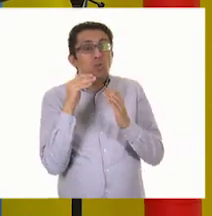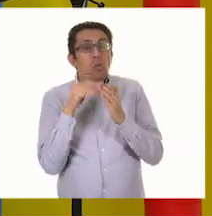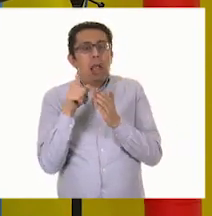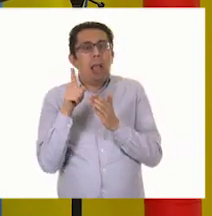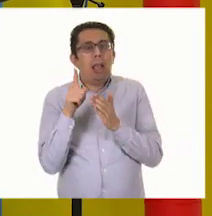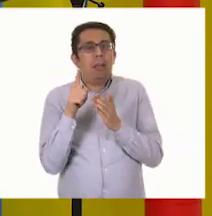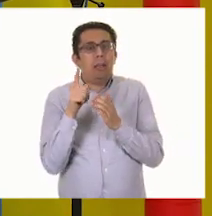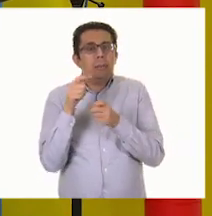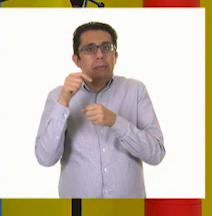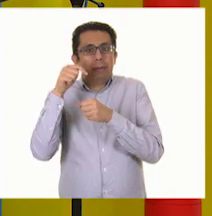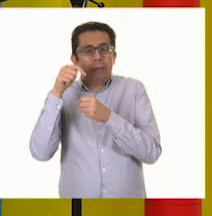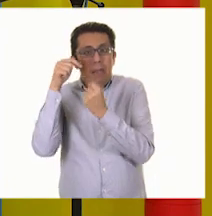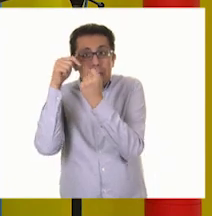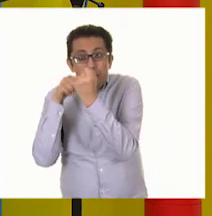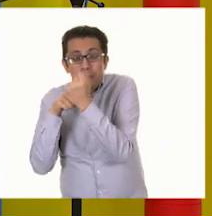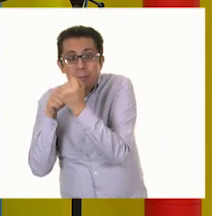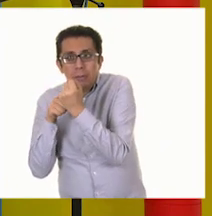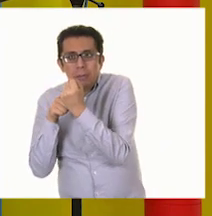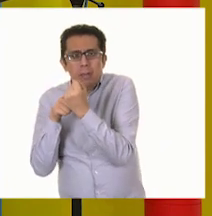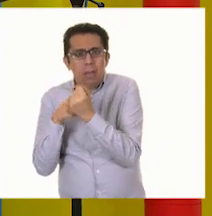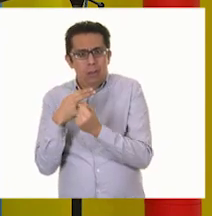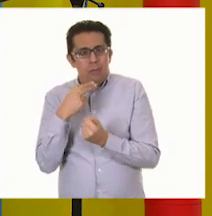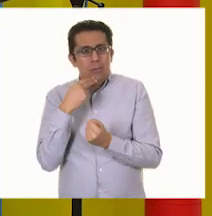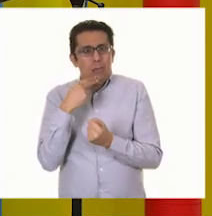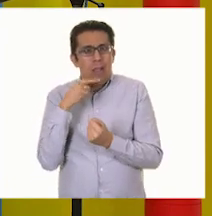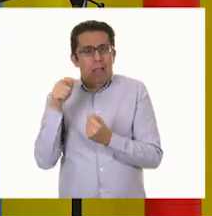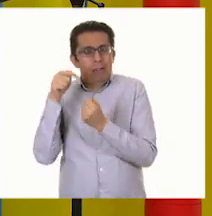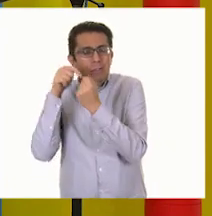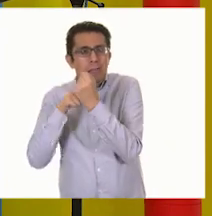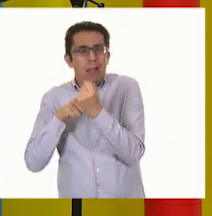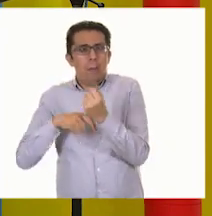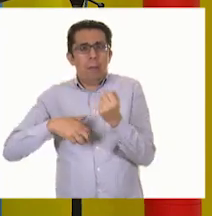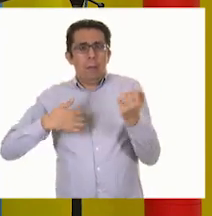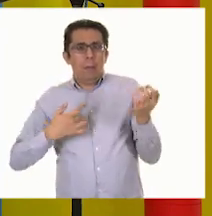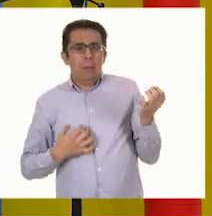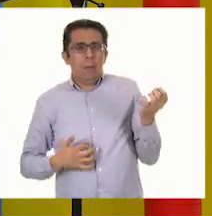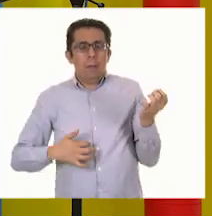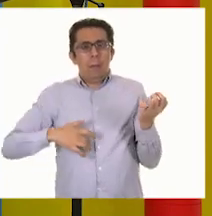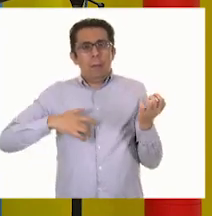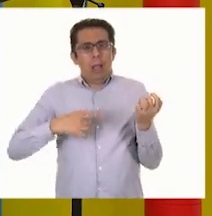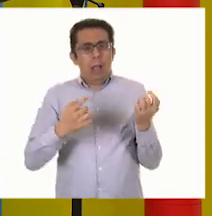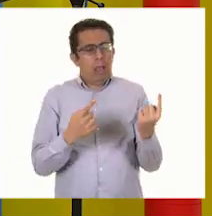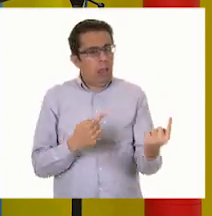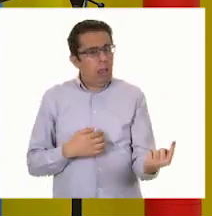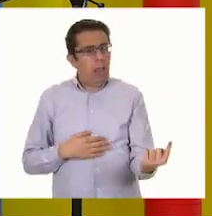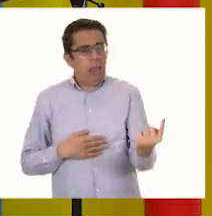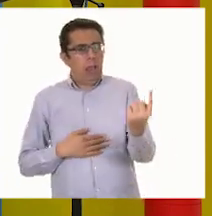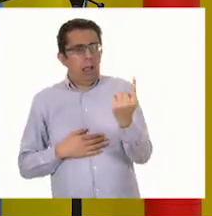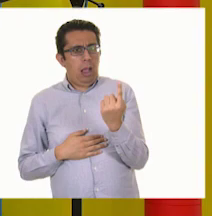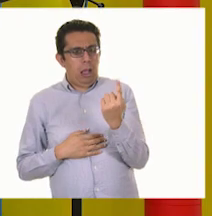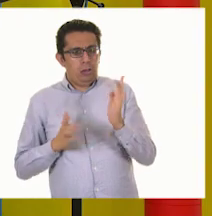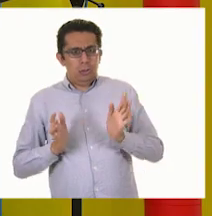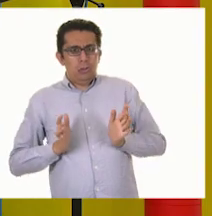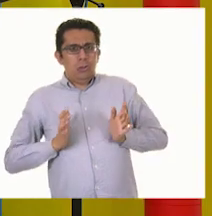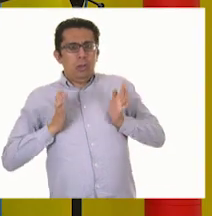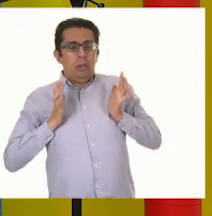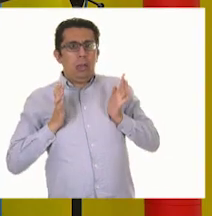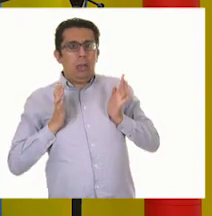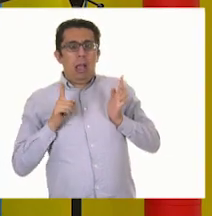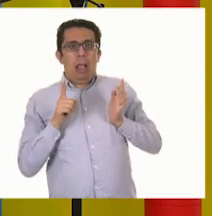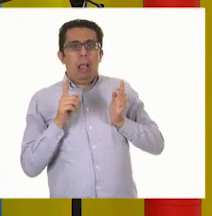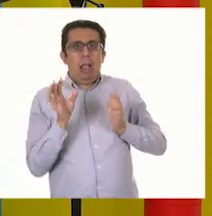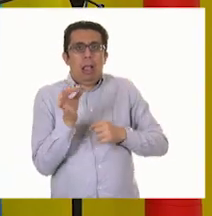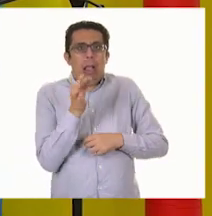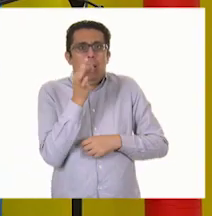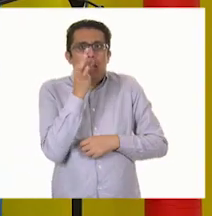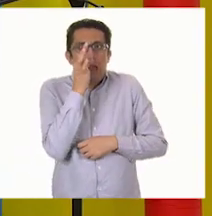de la cortina, tocando la música del laúd. Cuando entró Leopold, se sorprendió, casi se desmaya al escuchar